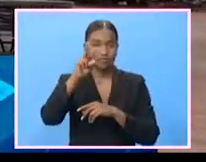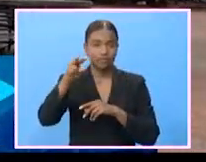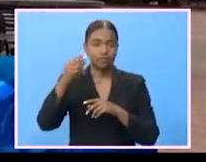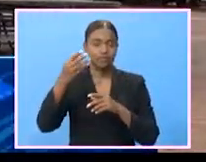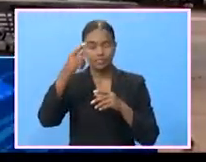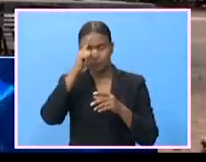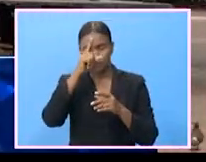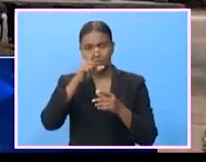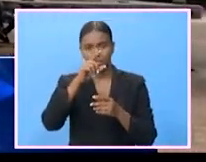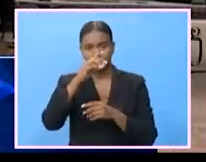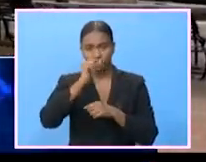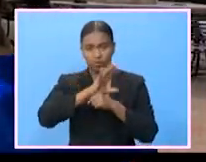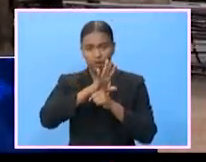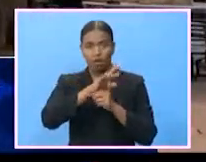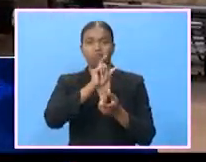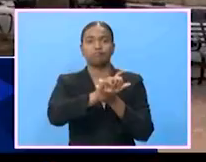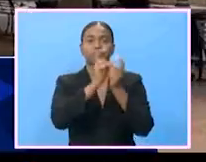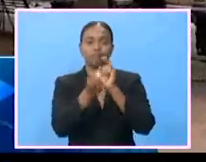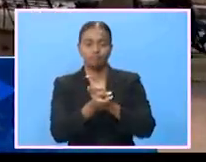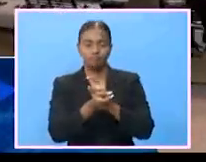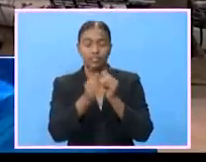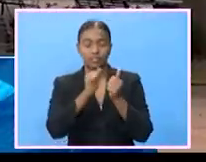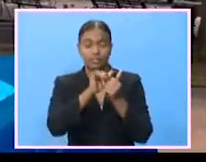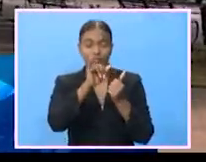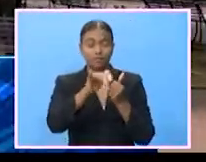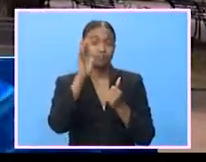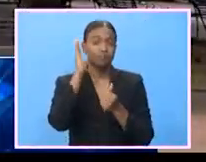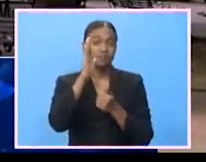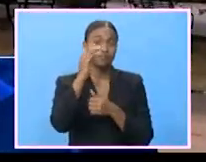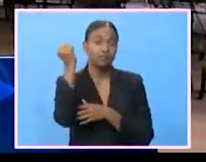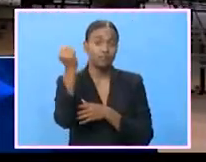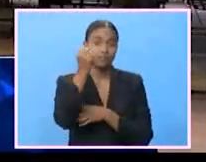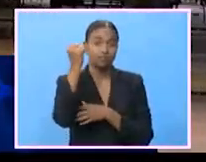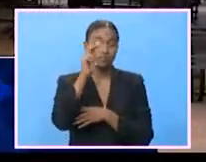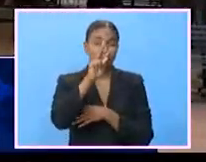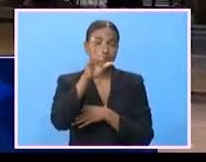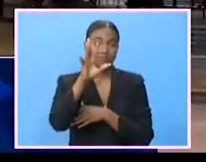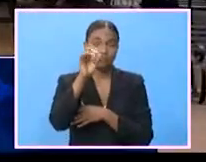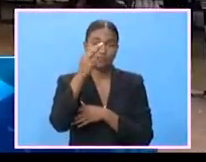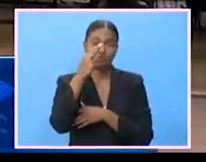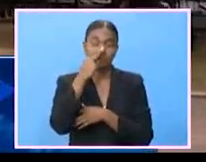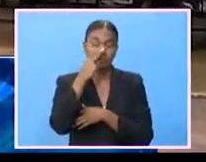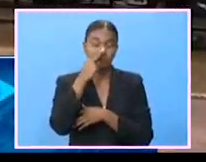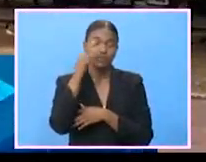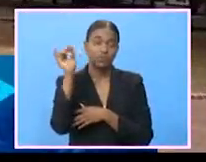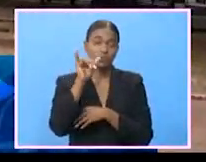del coronavirus. Y es que la Noche Larga de Museos será el sábado 25 de junio